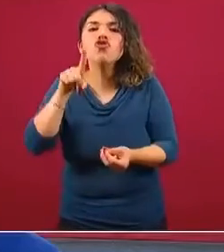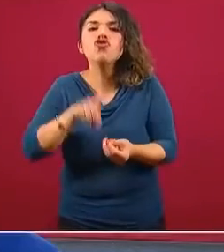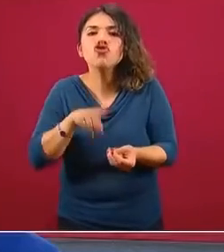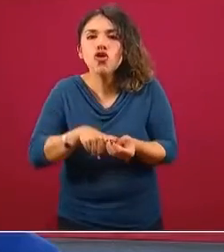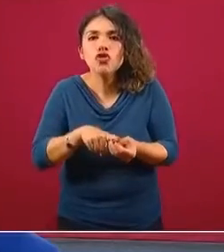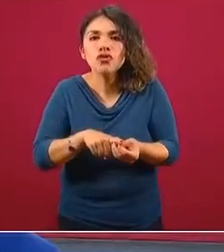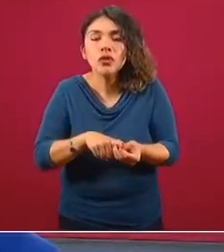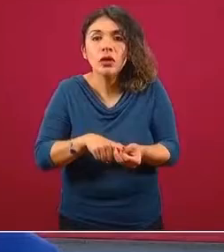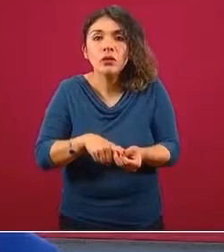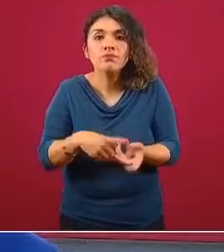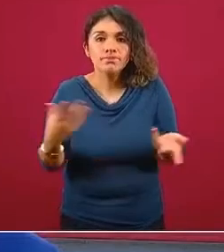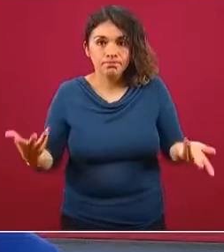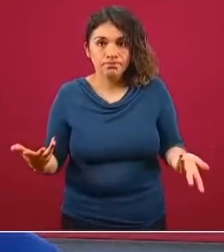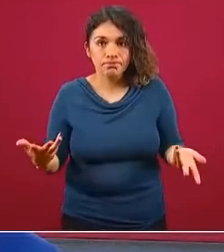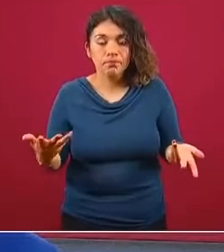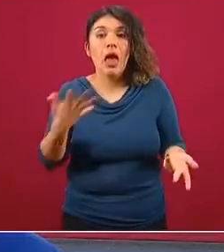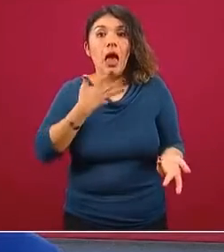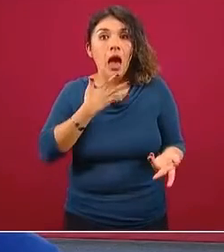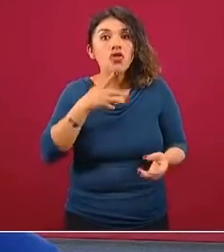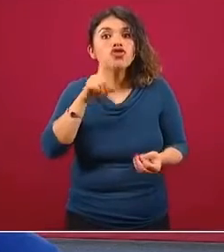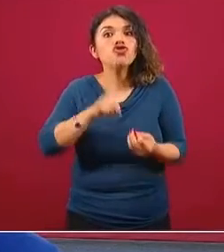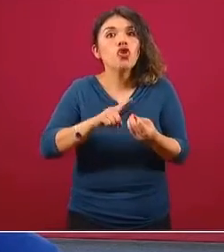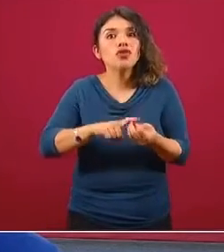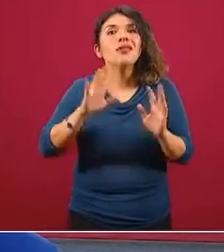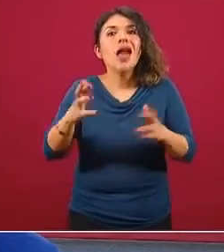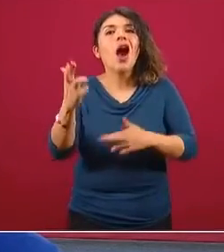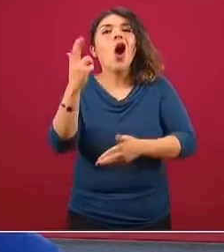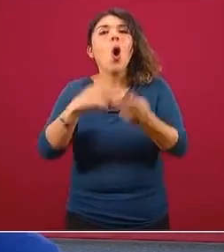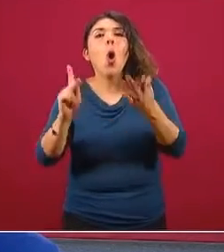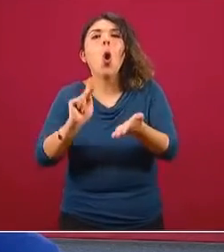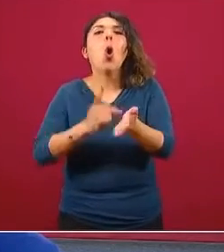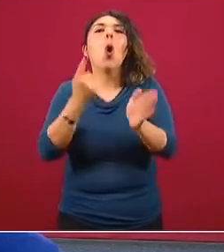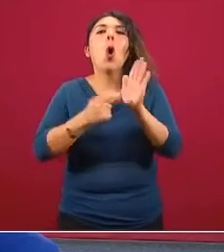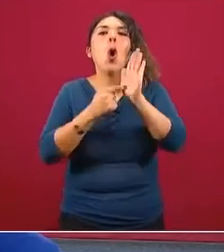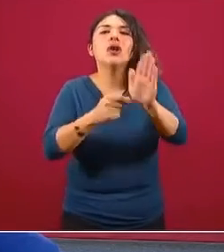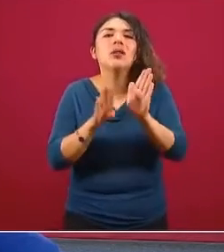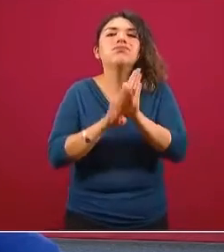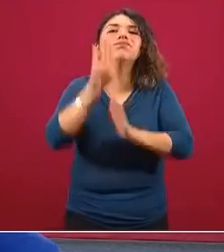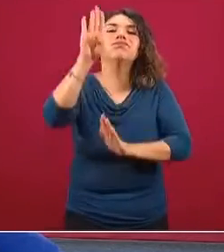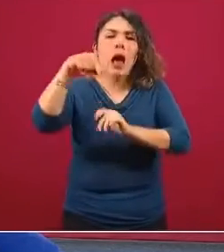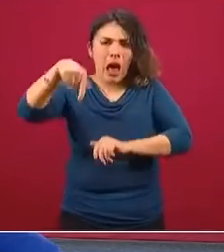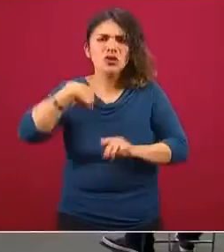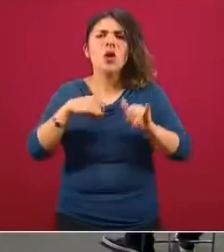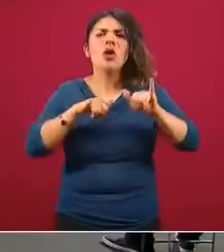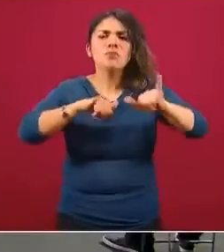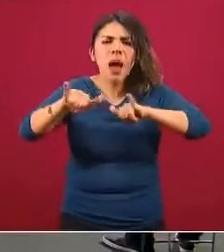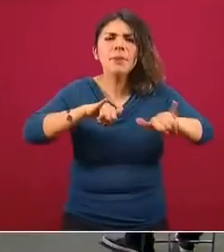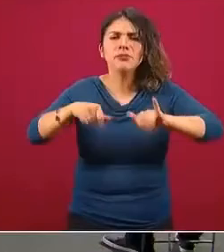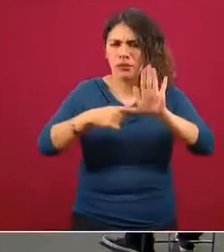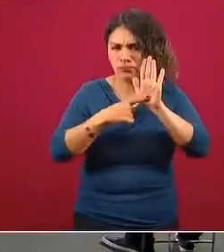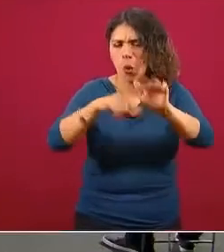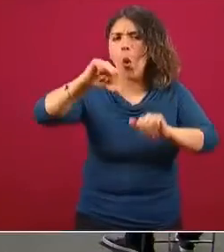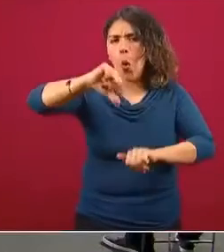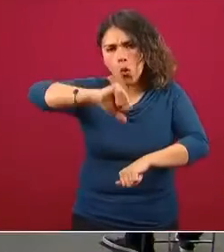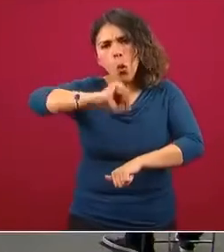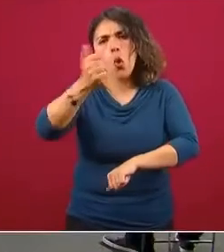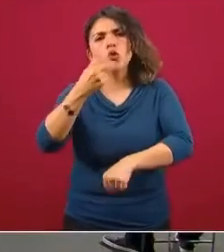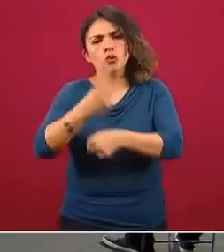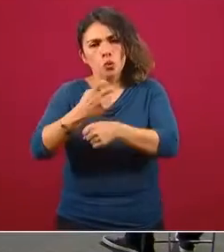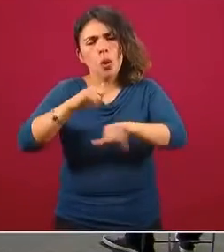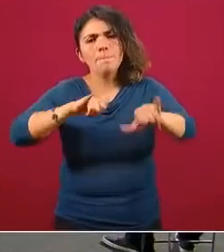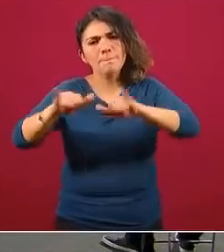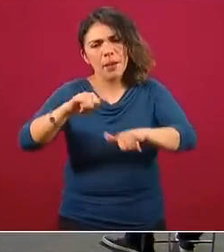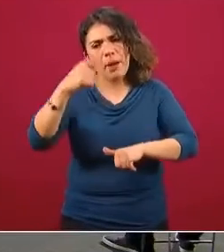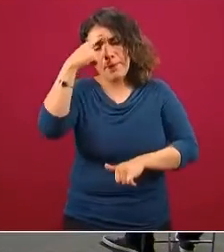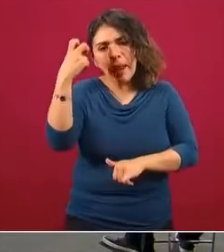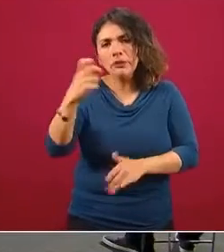a qué tiempo lo ha hecho y dónde ya ha regresado. Aquí presentamos frecuentemente mapas, hoy vamos a presentar un mapa de la región